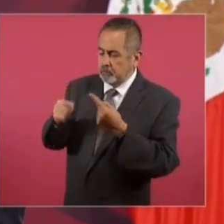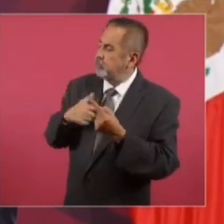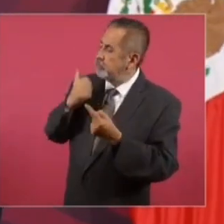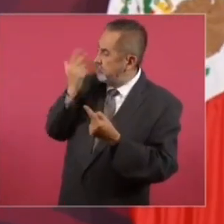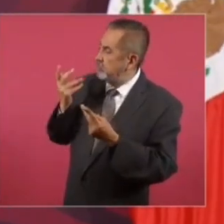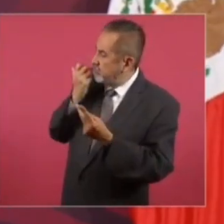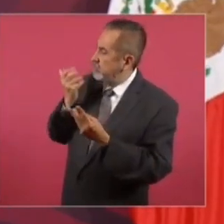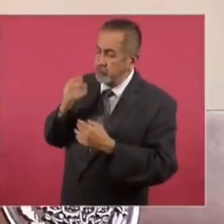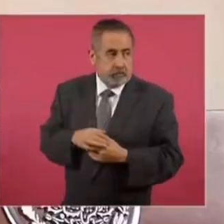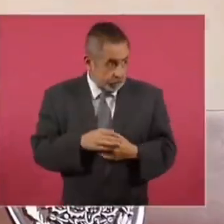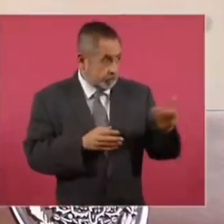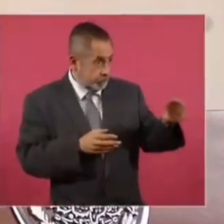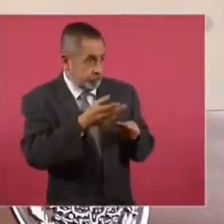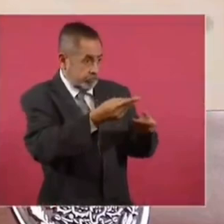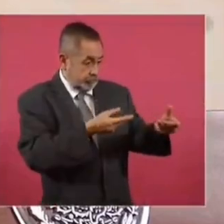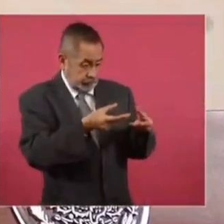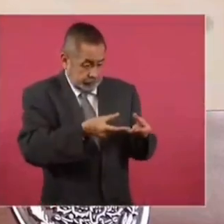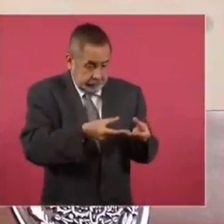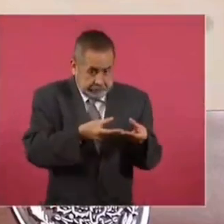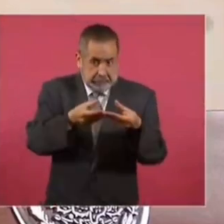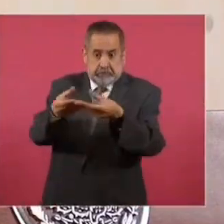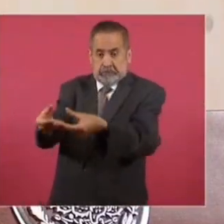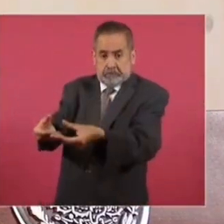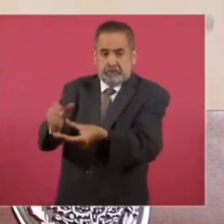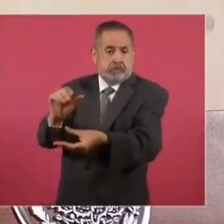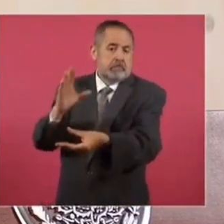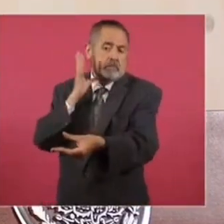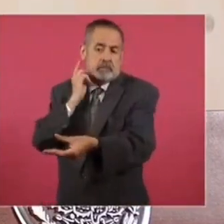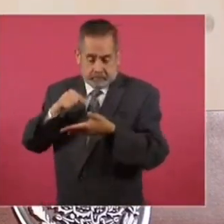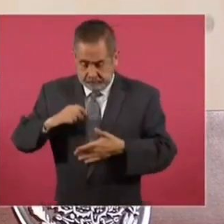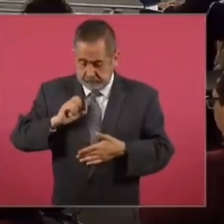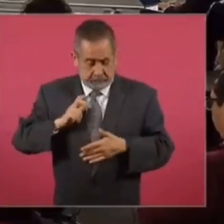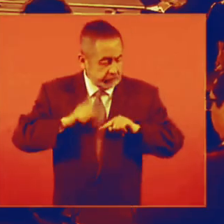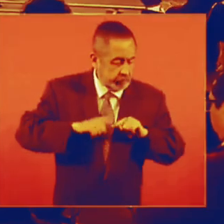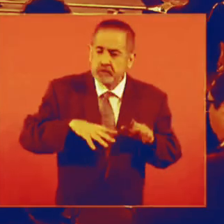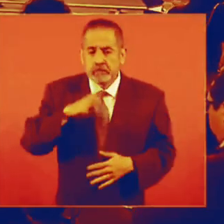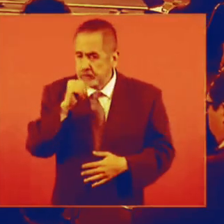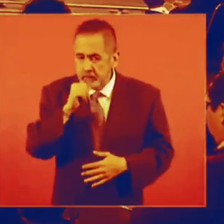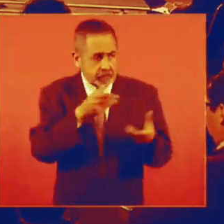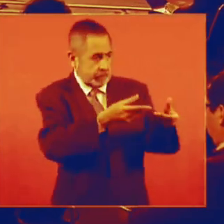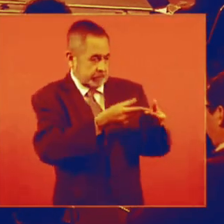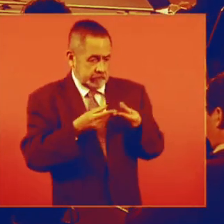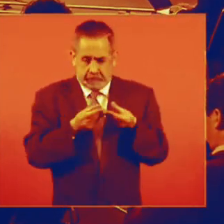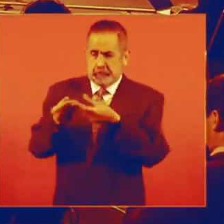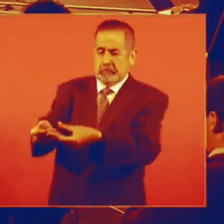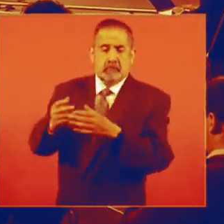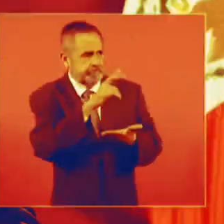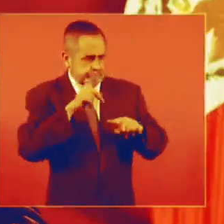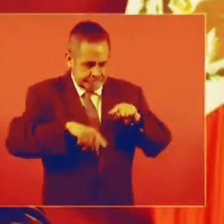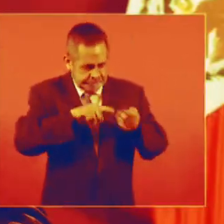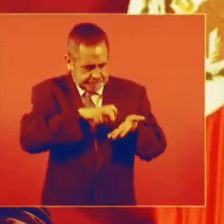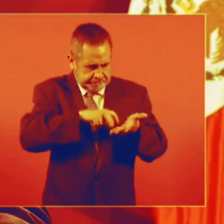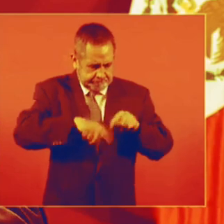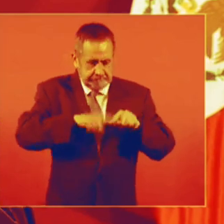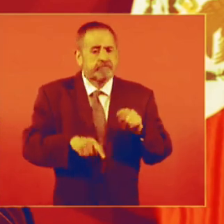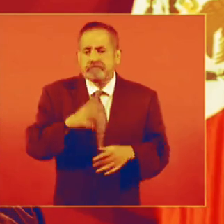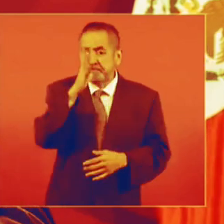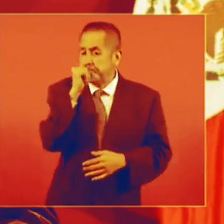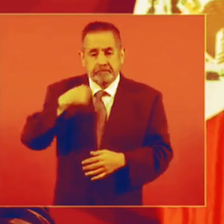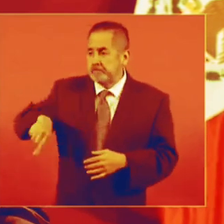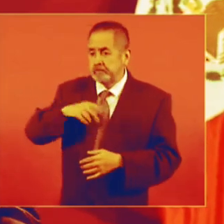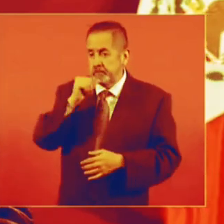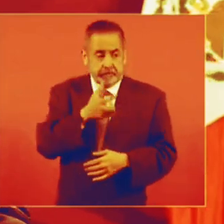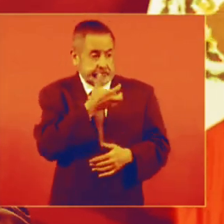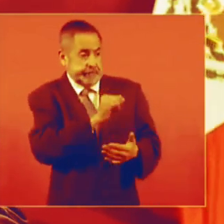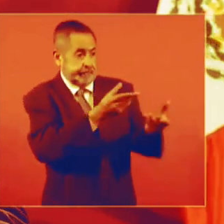es enviarlas completa Ah el congreso no puede El Ejecutivo Modificar el presupuesto